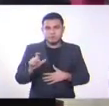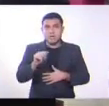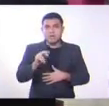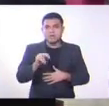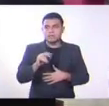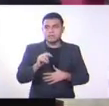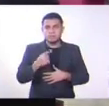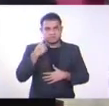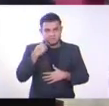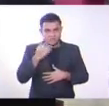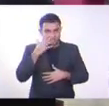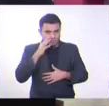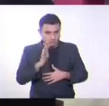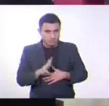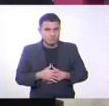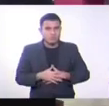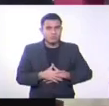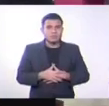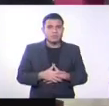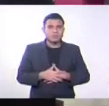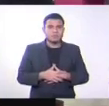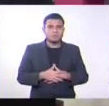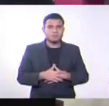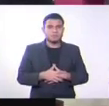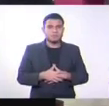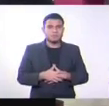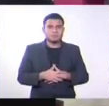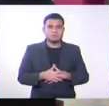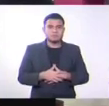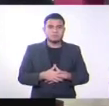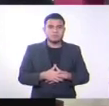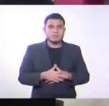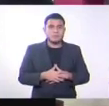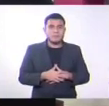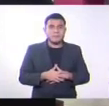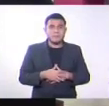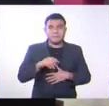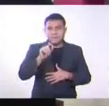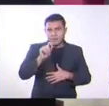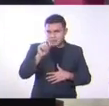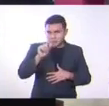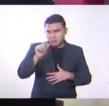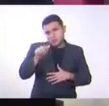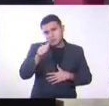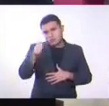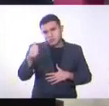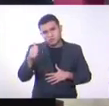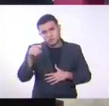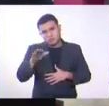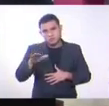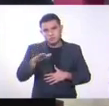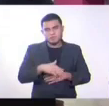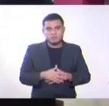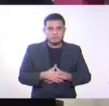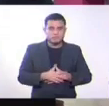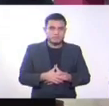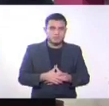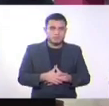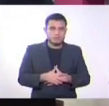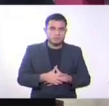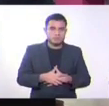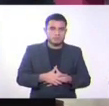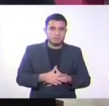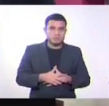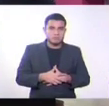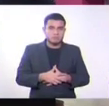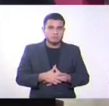ocurre? Colocamos entonces el punto en otro lugar. Sí, en cualquier parte del plano cartesiano. ¿Te